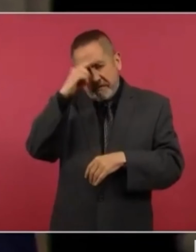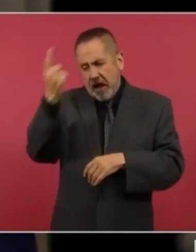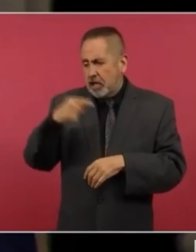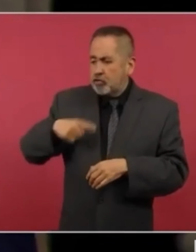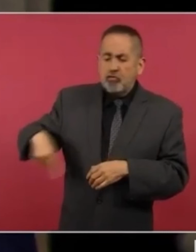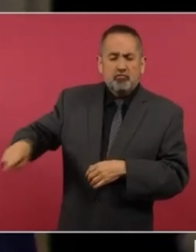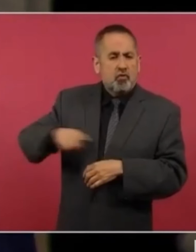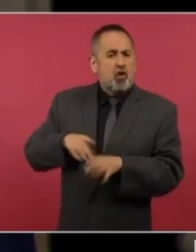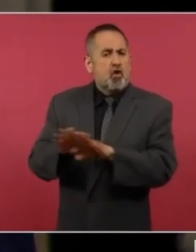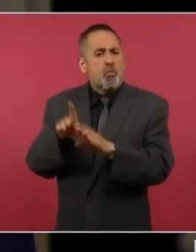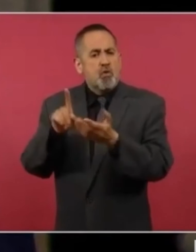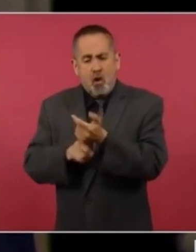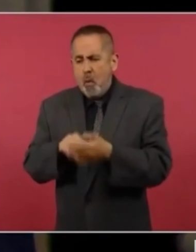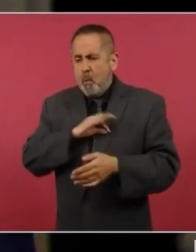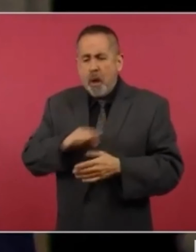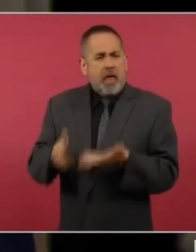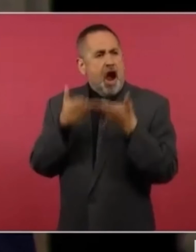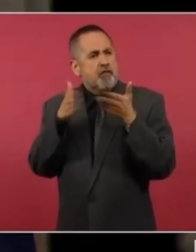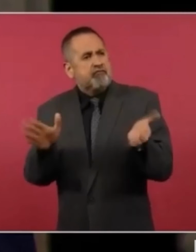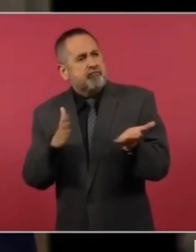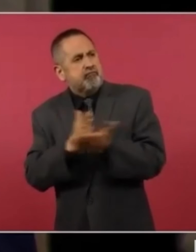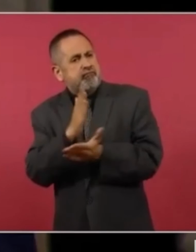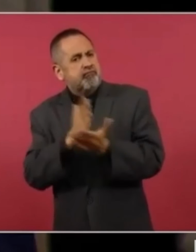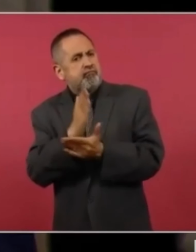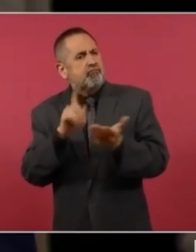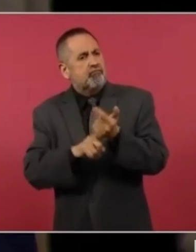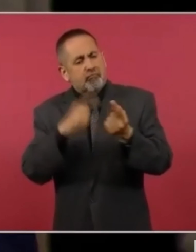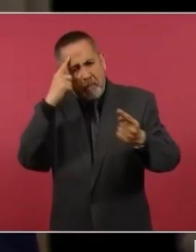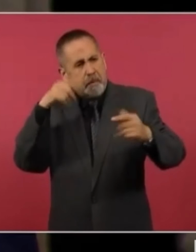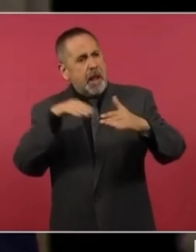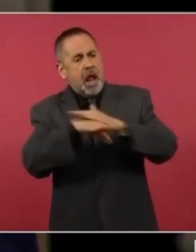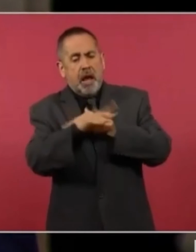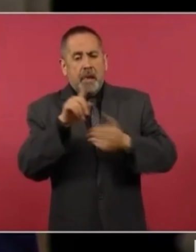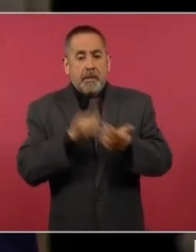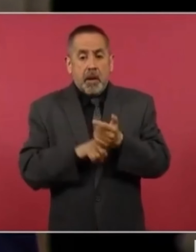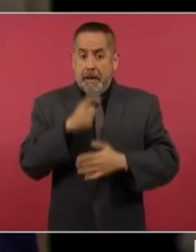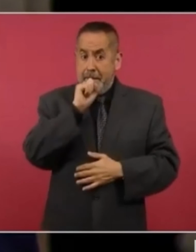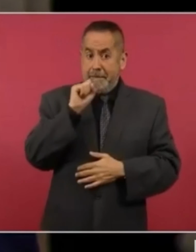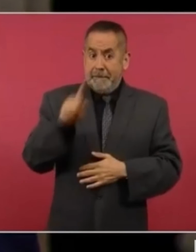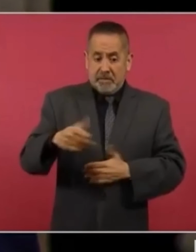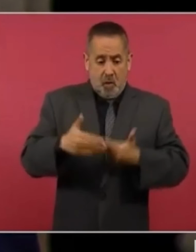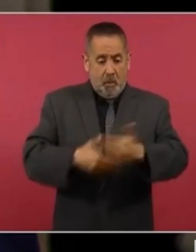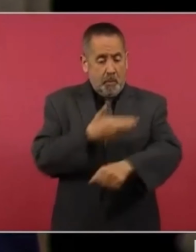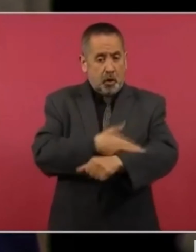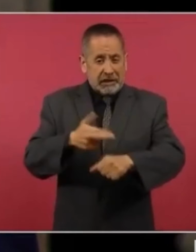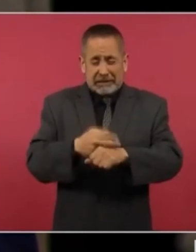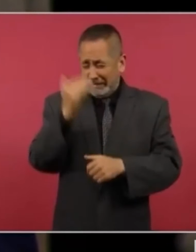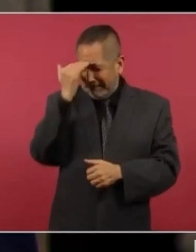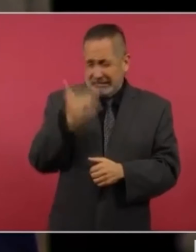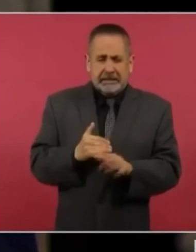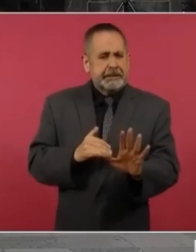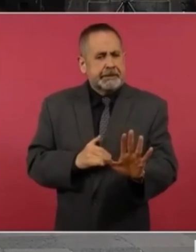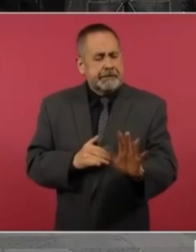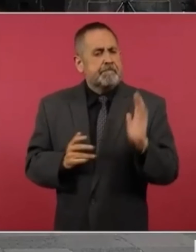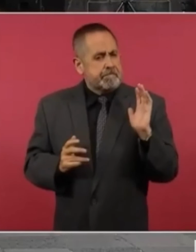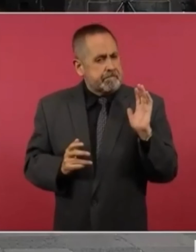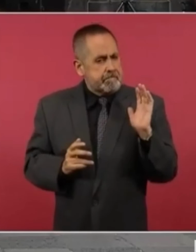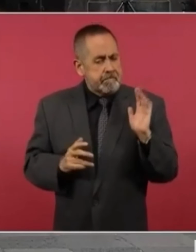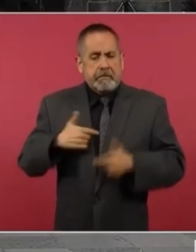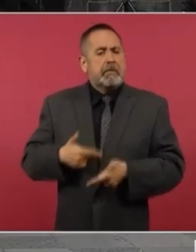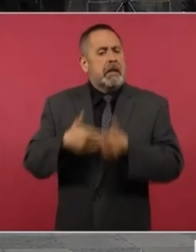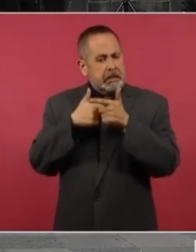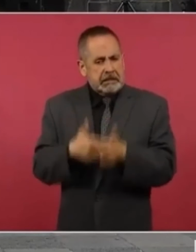abrir la capacidad de que puedan llegar, pero que no pasen por este proceso tan terrible. Vamos a continuar con